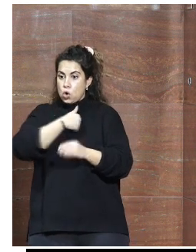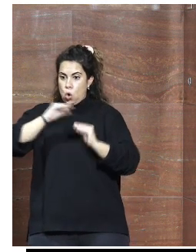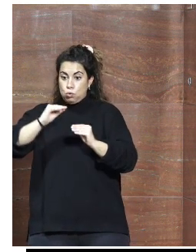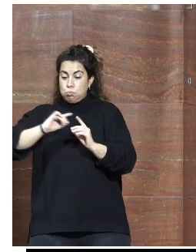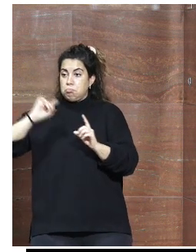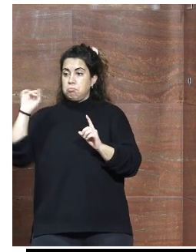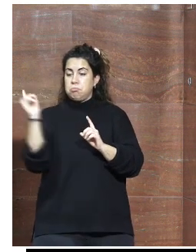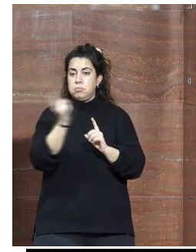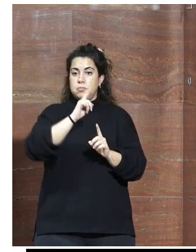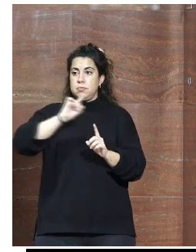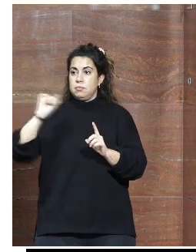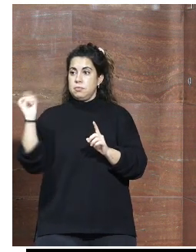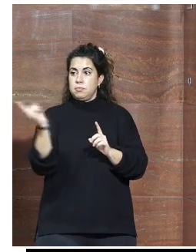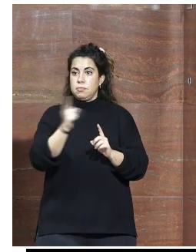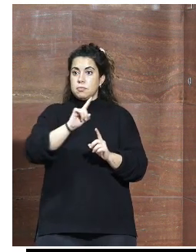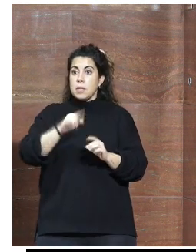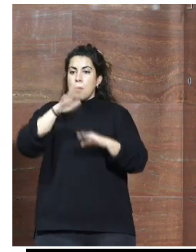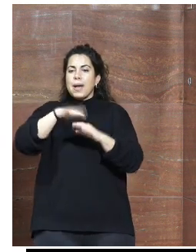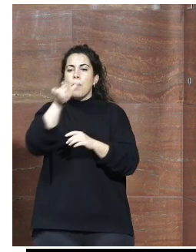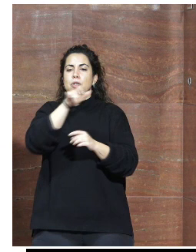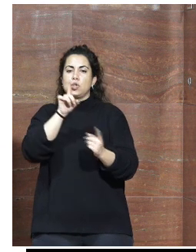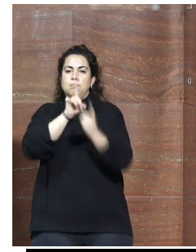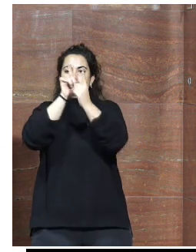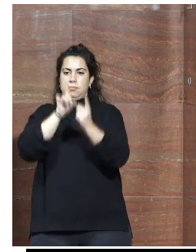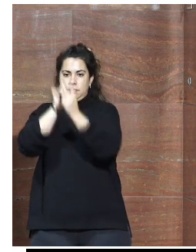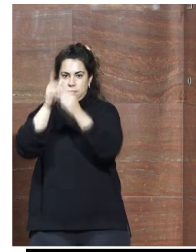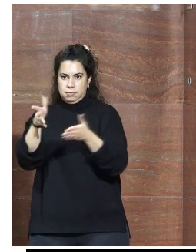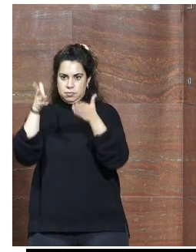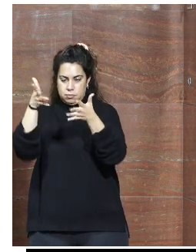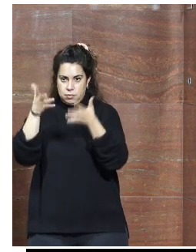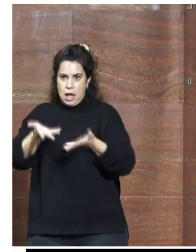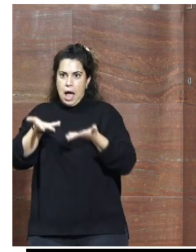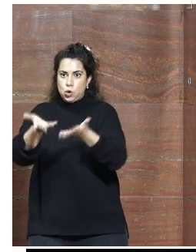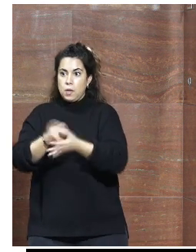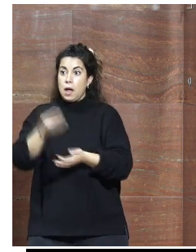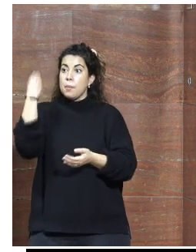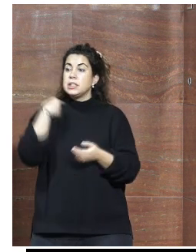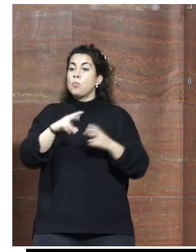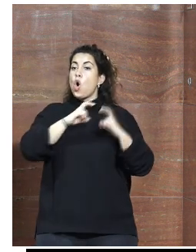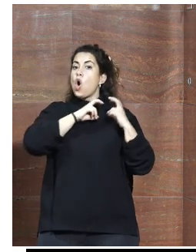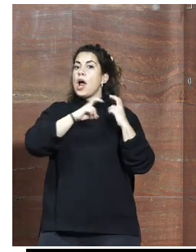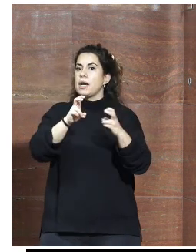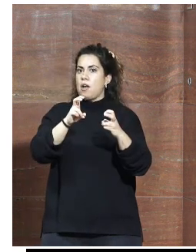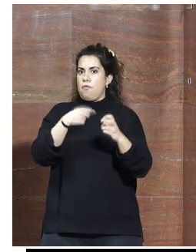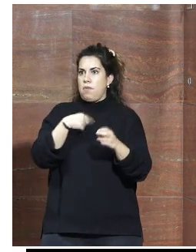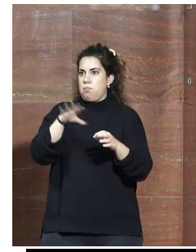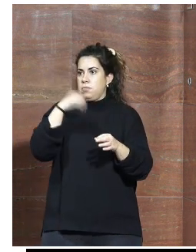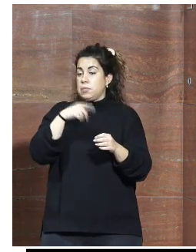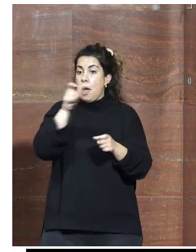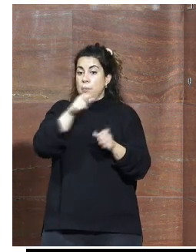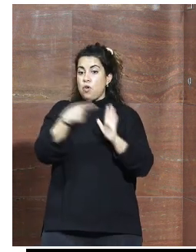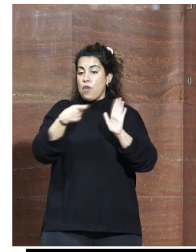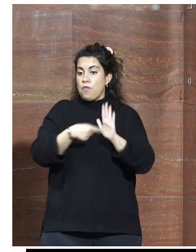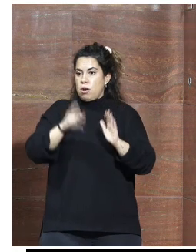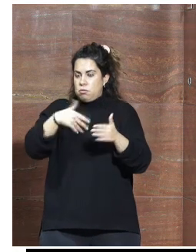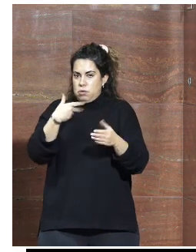ahí, que están a atender a las personas. Y eso pasó lo mismo. Cuando Renfe decidió quitar a la gente, dijimos, ¿pero dónde vais? Pero